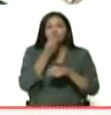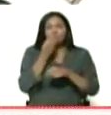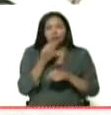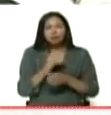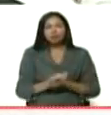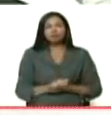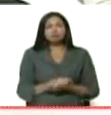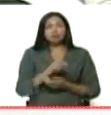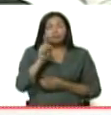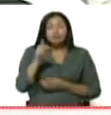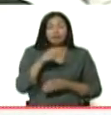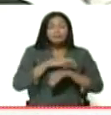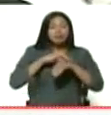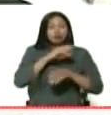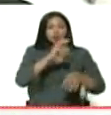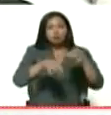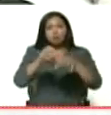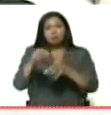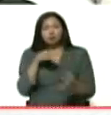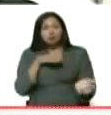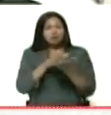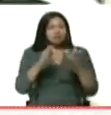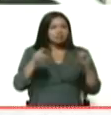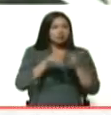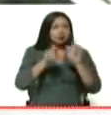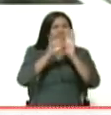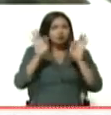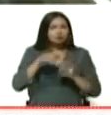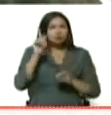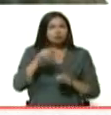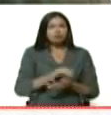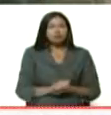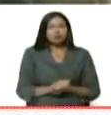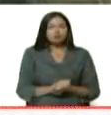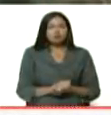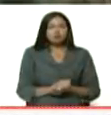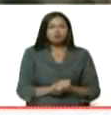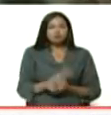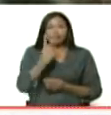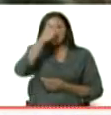Castro Soteldo. Ustedes me garantizan eso. Taret el Aitzame.